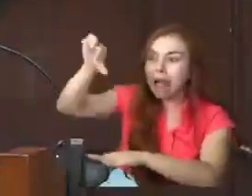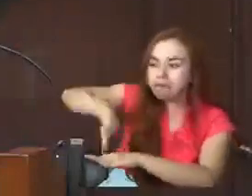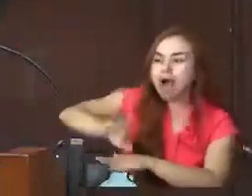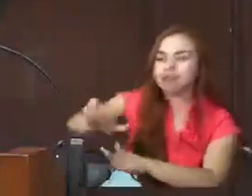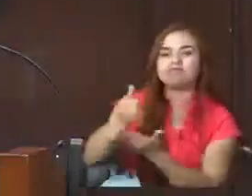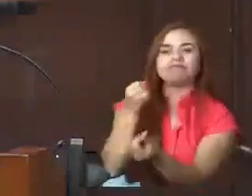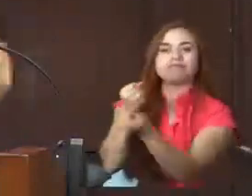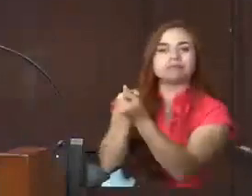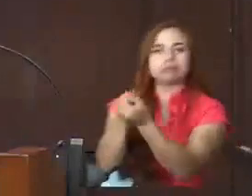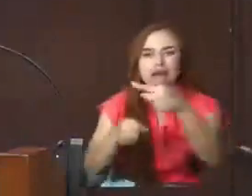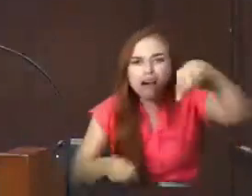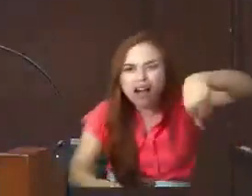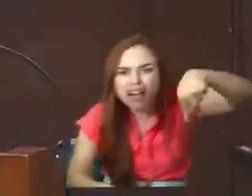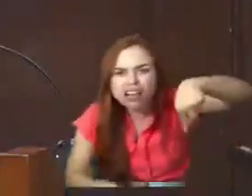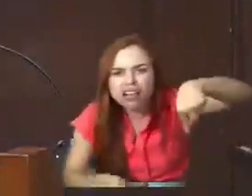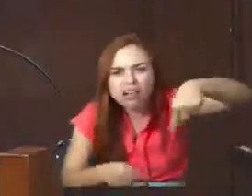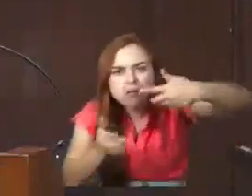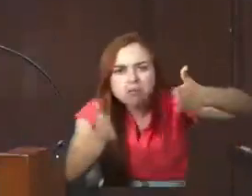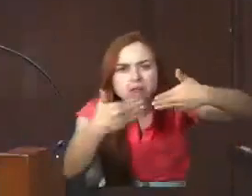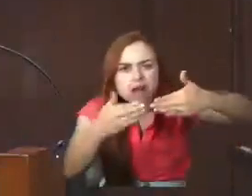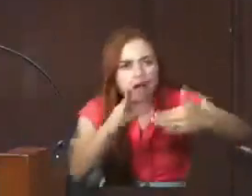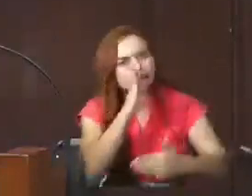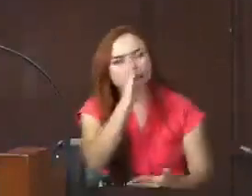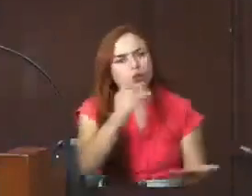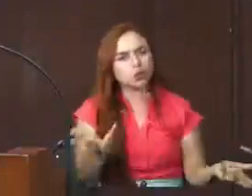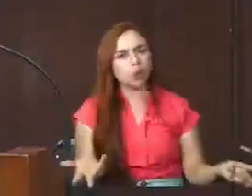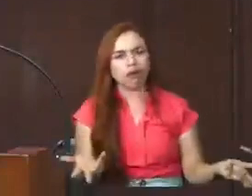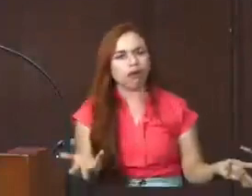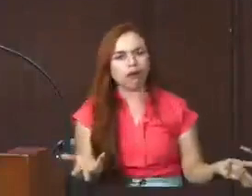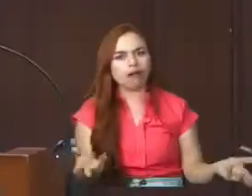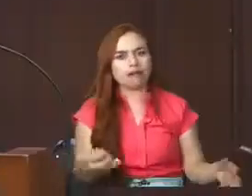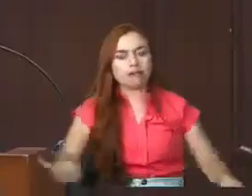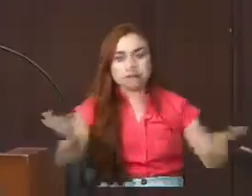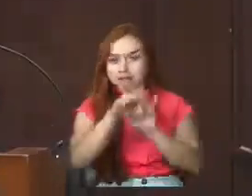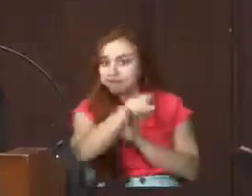Aquí no hay eso en este país. Y yo espero que los empresarios,